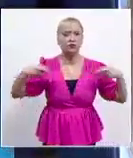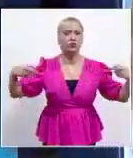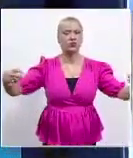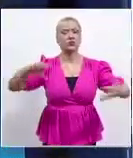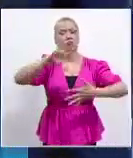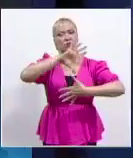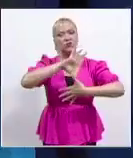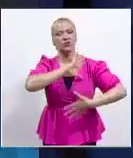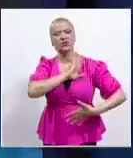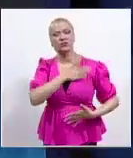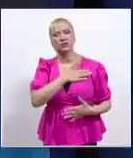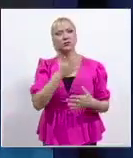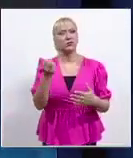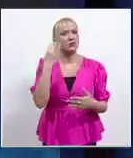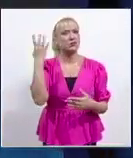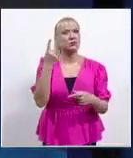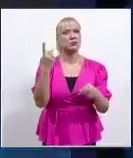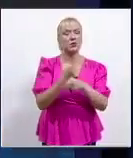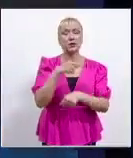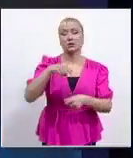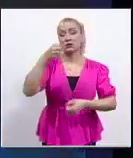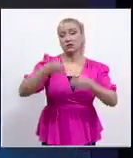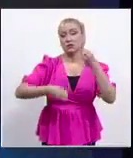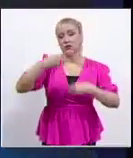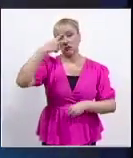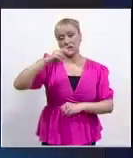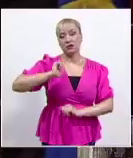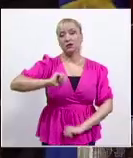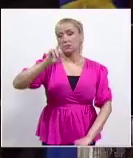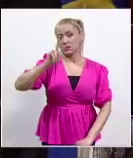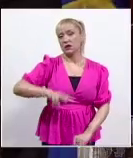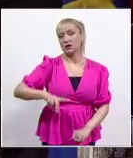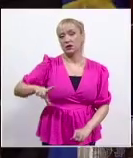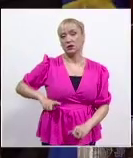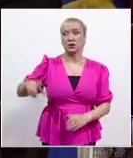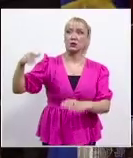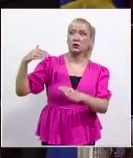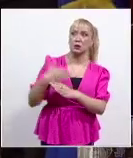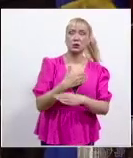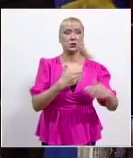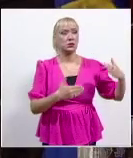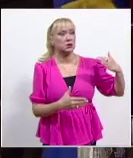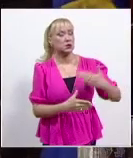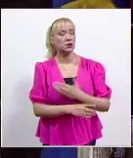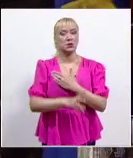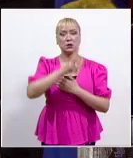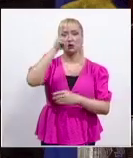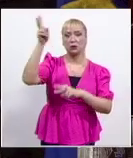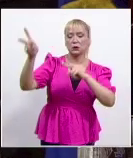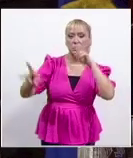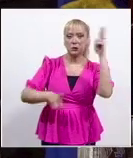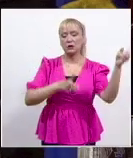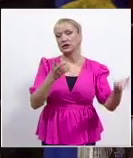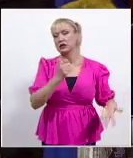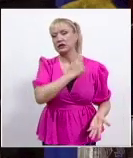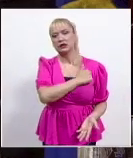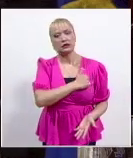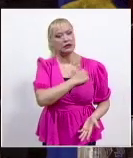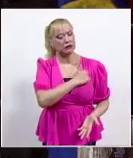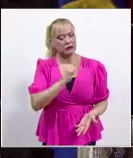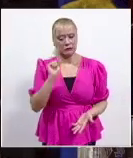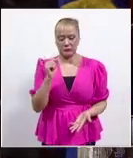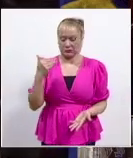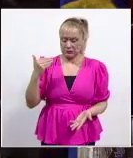las presiones que enfrenta el Poder Judicial en México. El ministro Alberto Pérez Dayán lamentó los